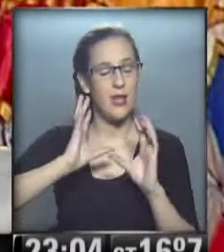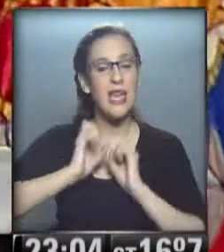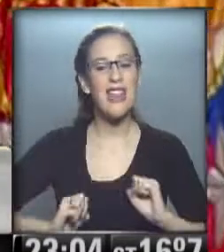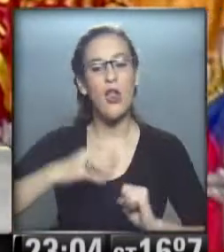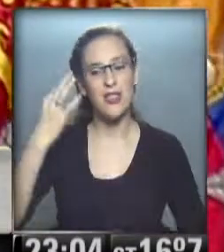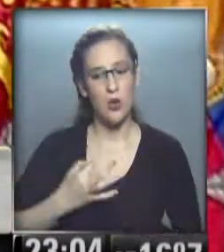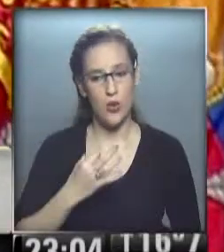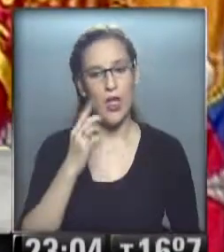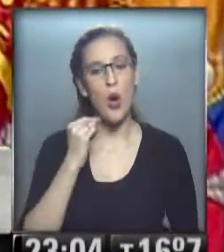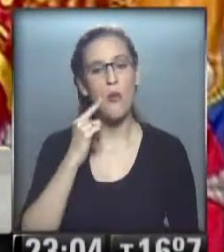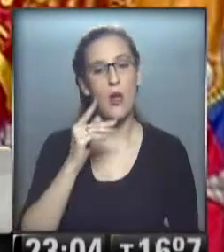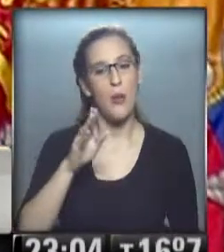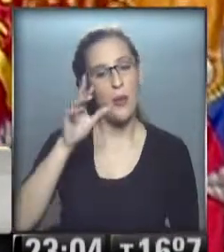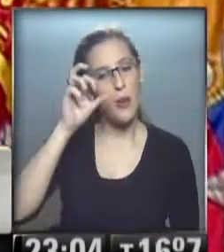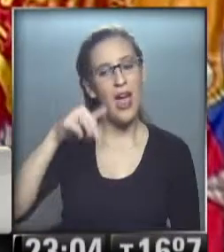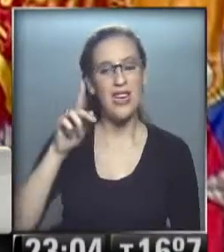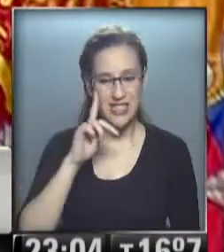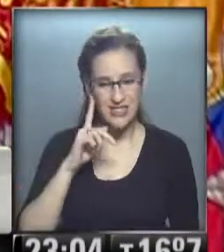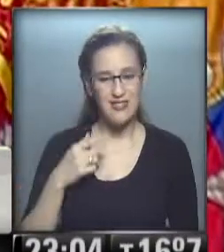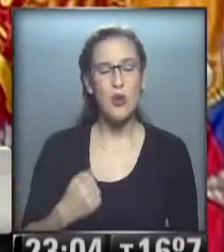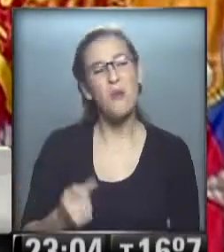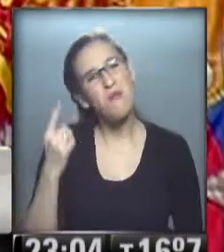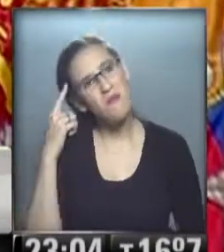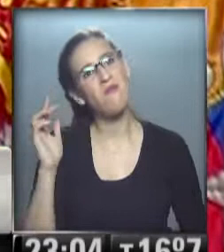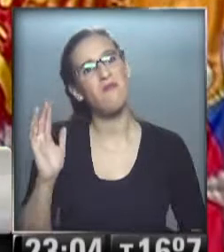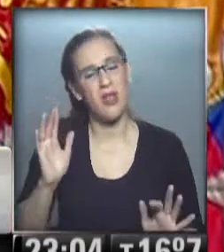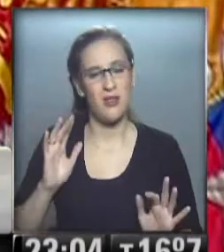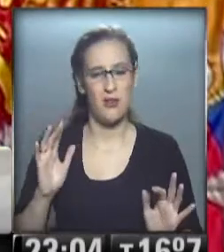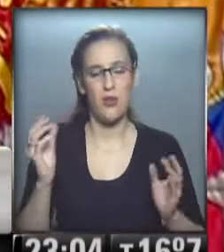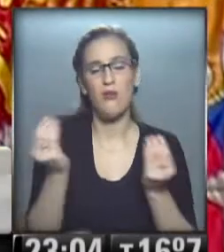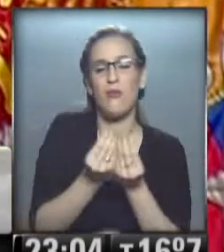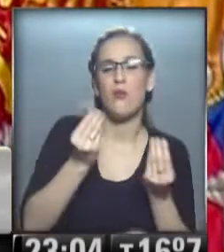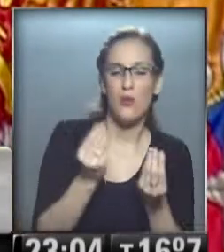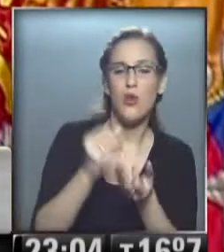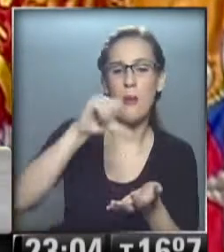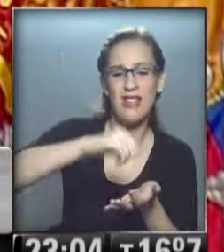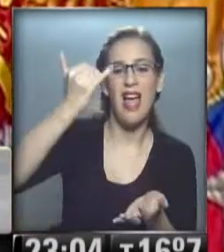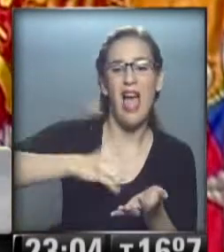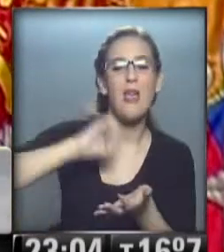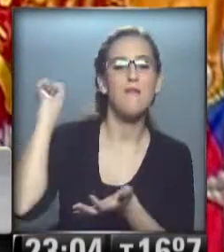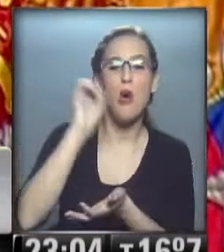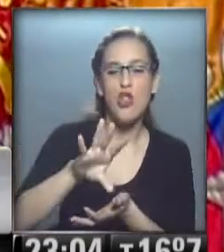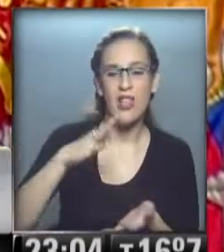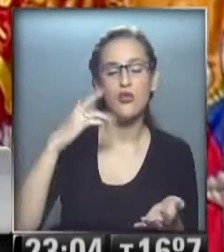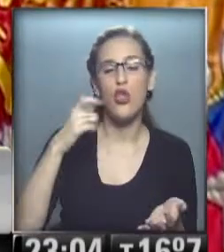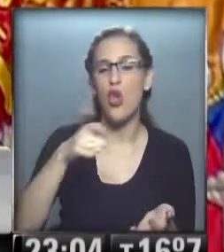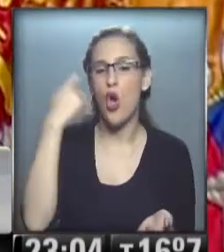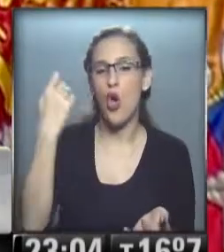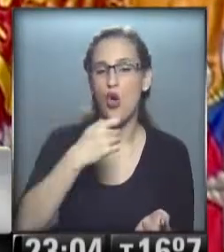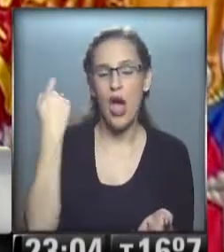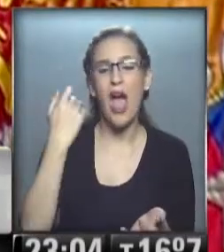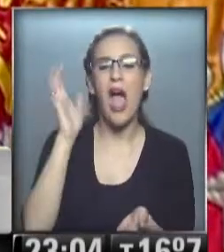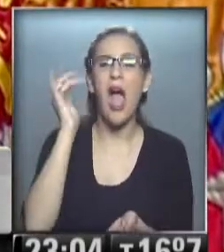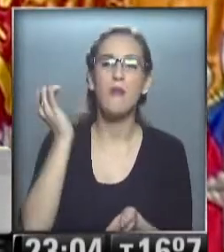doctor Berni, ¿no? Creo que muchos países importan droga, un país importa drogas y exporta